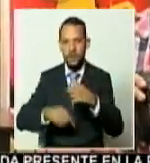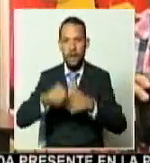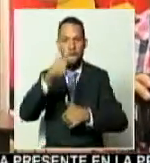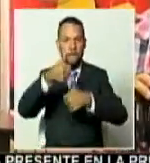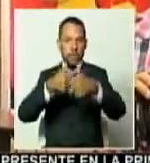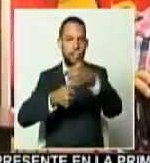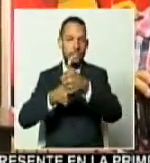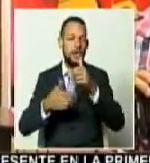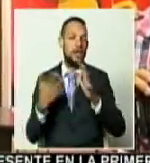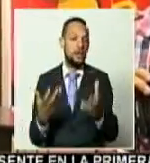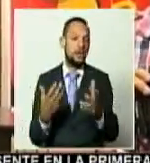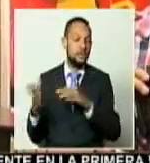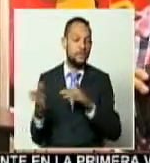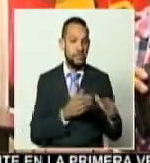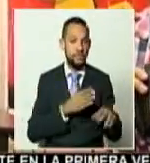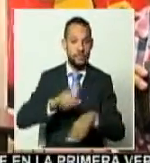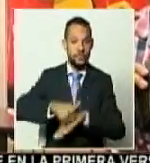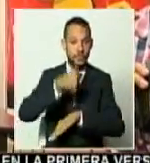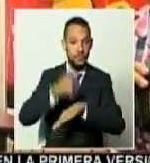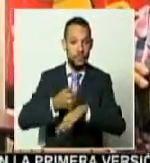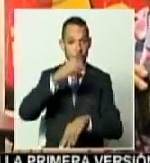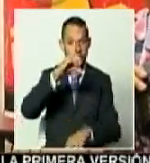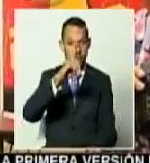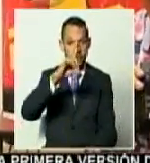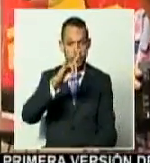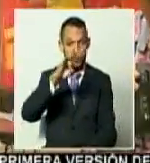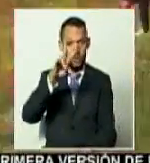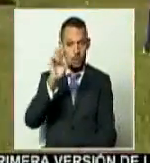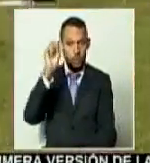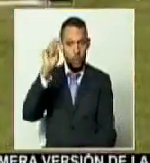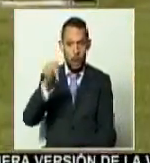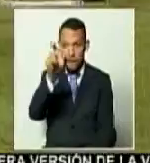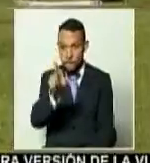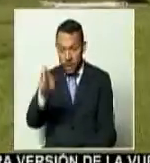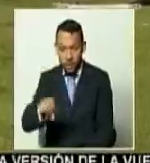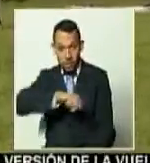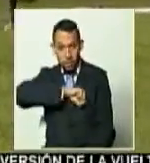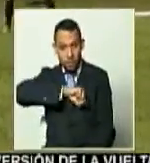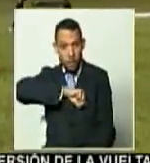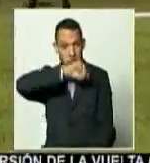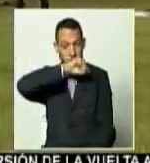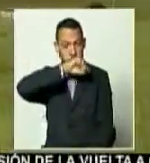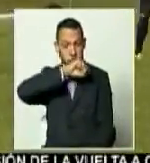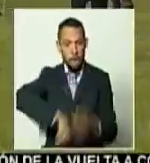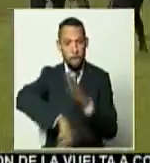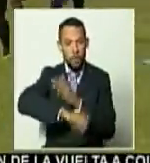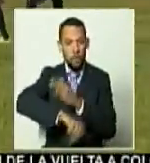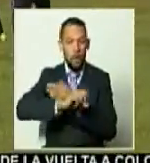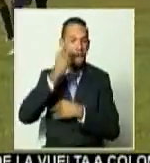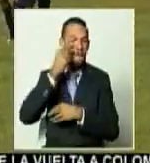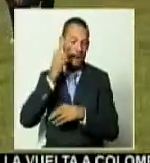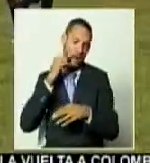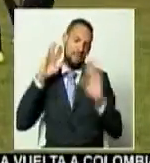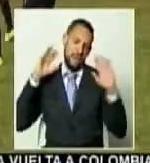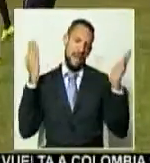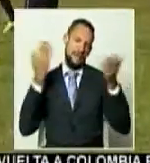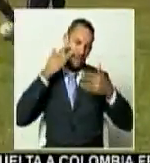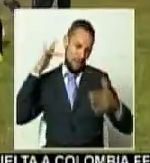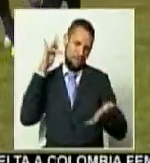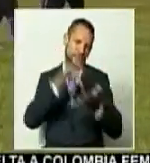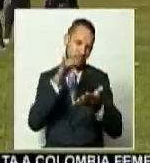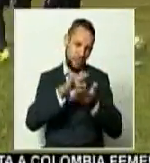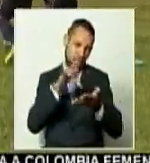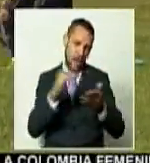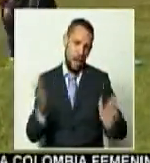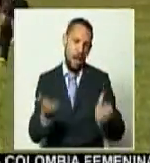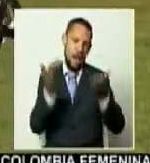El gerente del Deportivo Pereira, Dubán Vázquez, igualmente pidió a los seguidores del equipo a acompañar a la escuadra matecaña pese a los resultados, asegurando que la hinchada